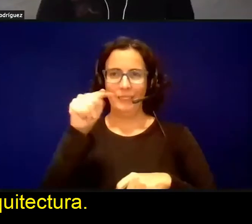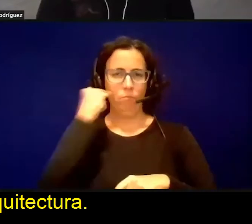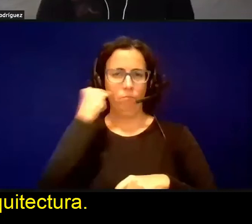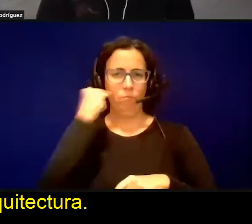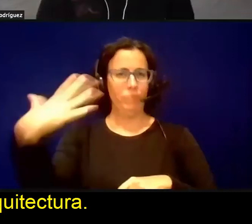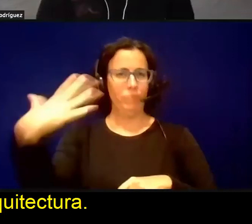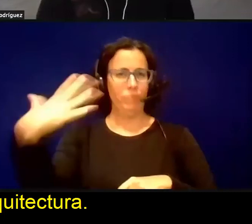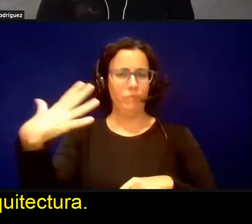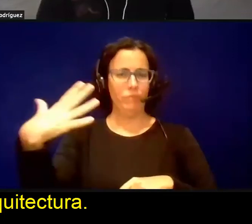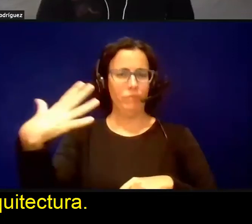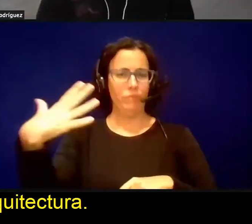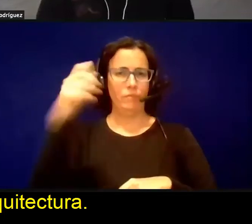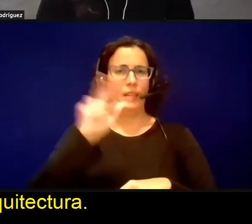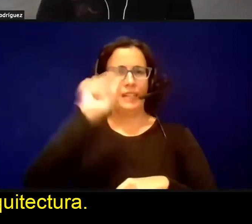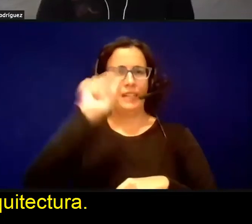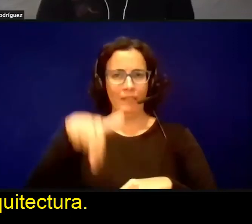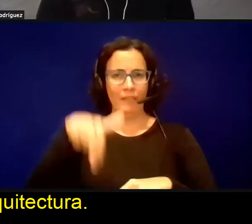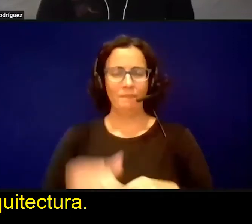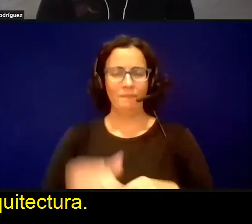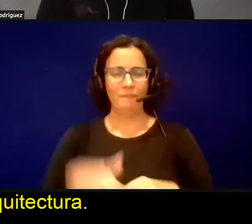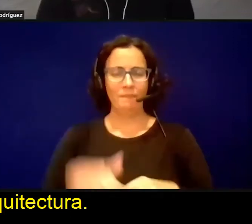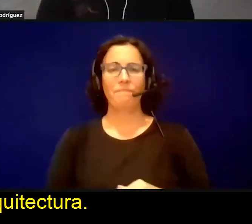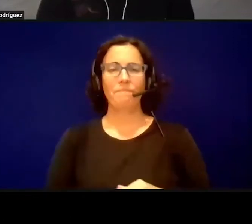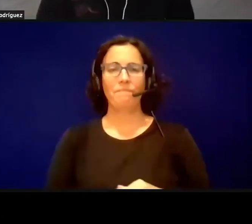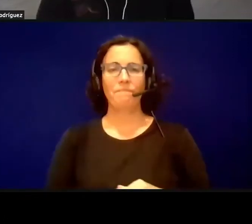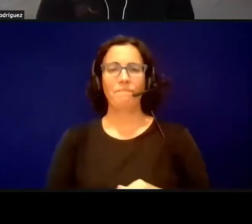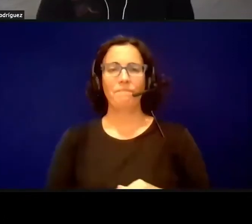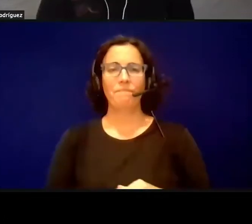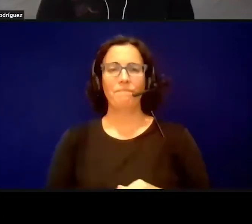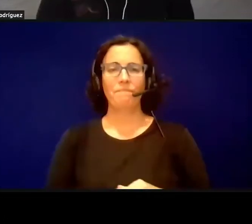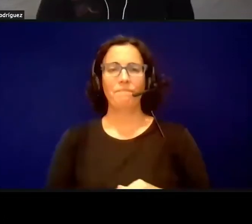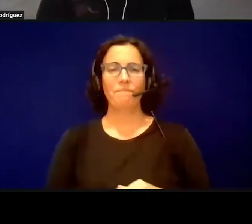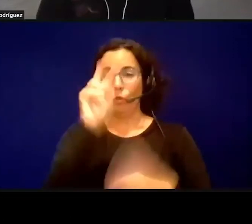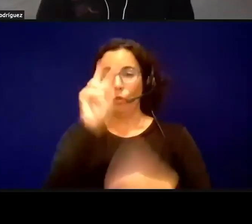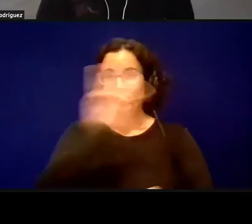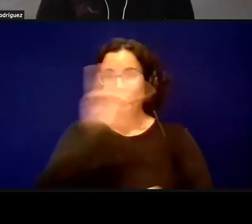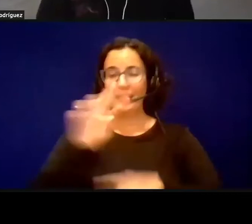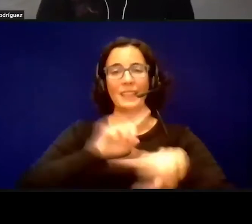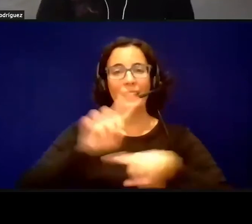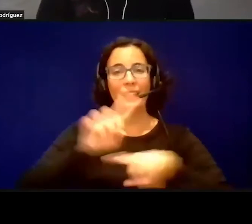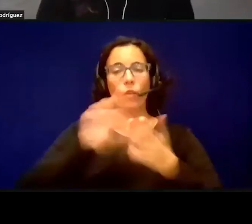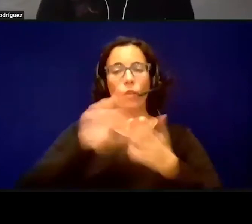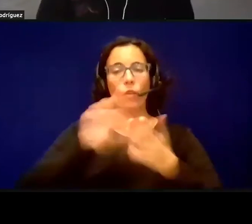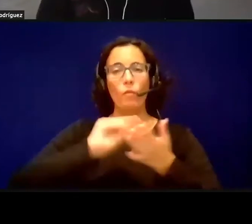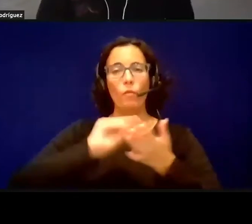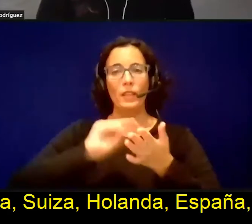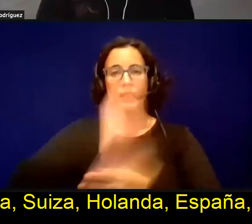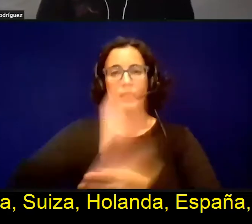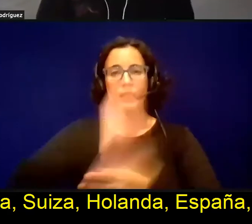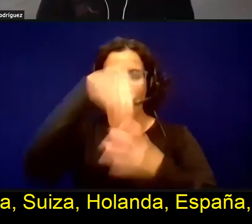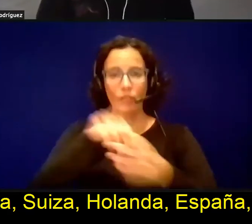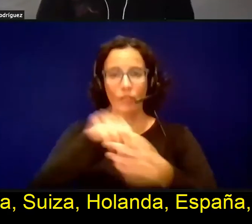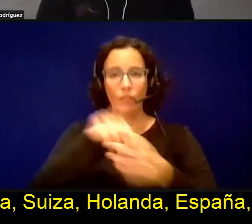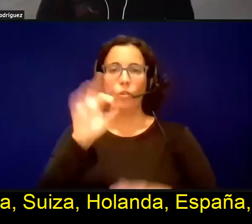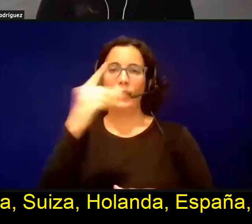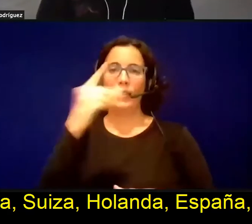Koolhaas, y desde 2003 dirige junto a César García la oficina FUNF con origen en Rotterdam y ahora ubicada en Madrid. Y ha